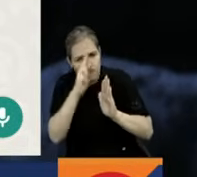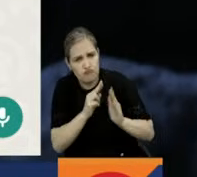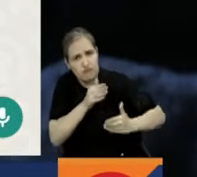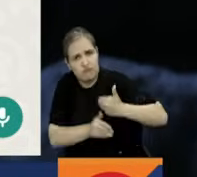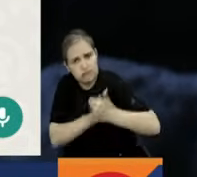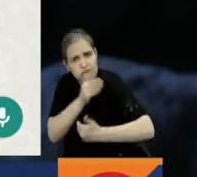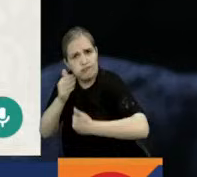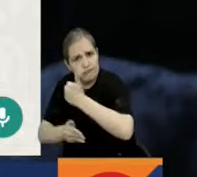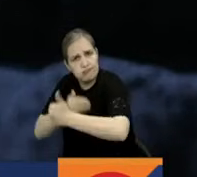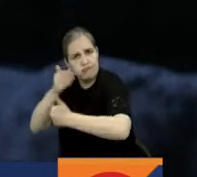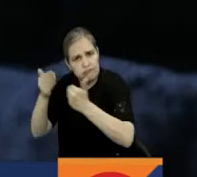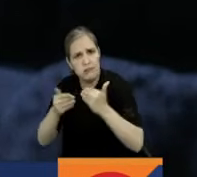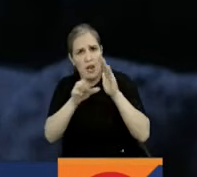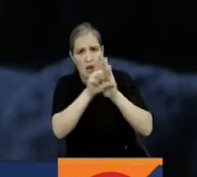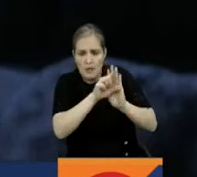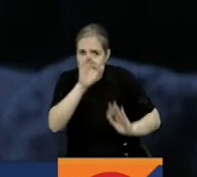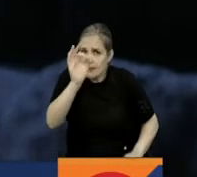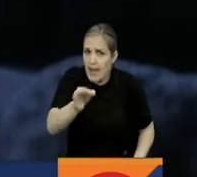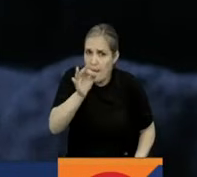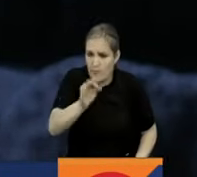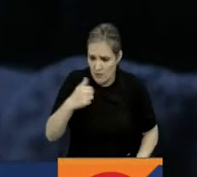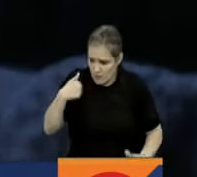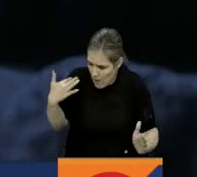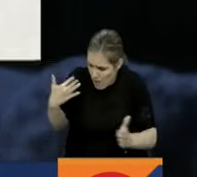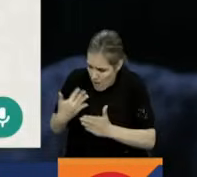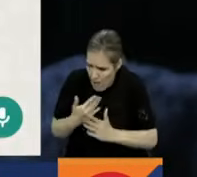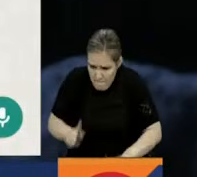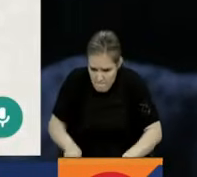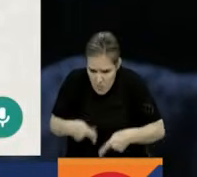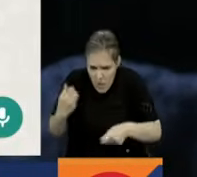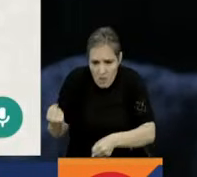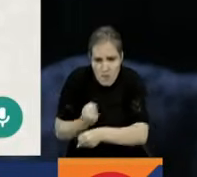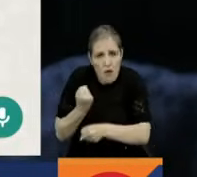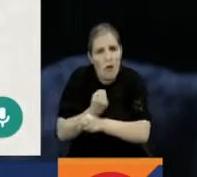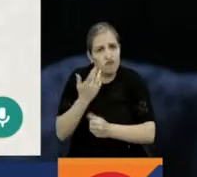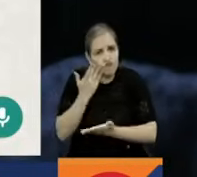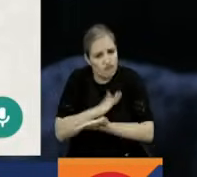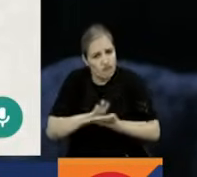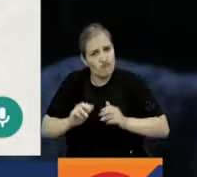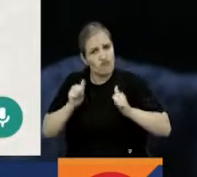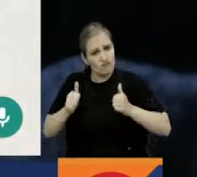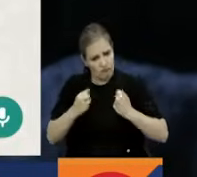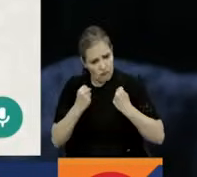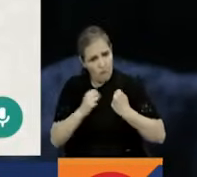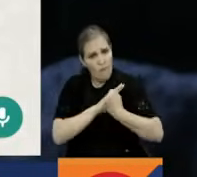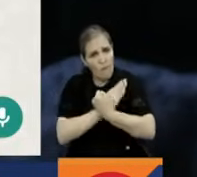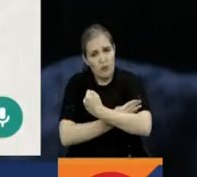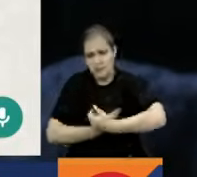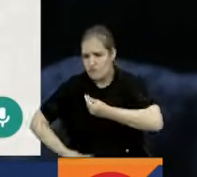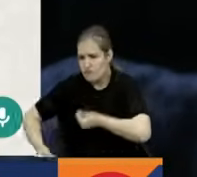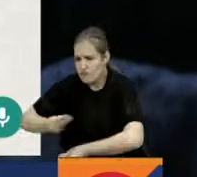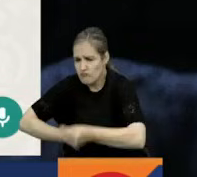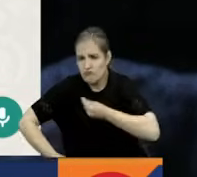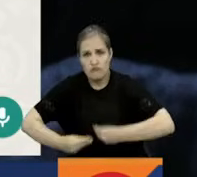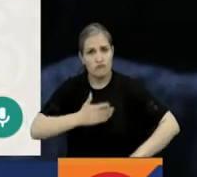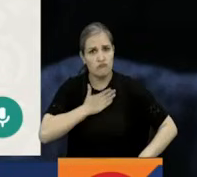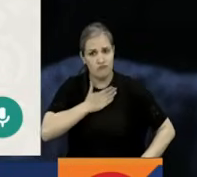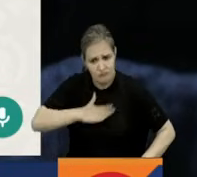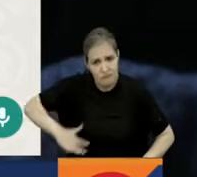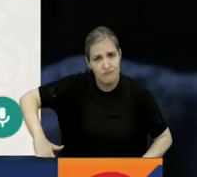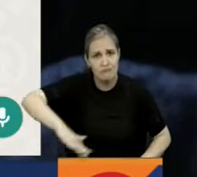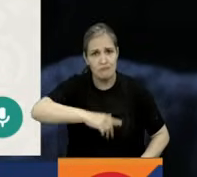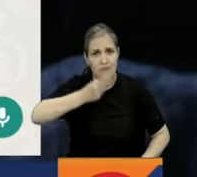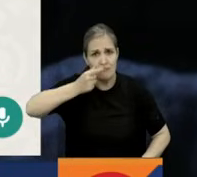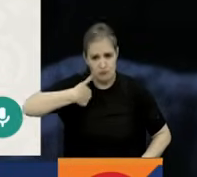siempre bajo el marco de la ley. He dedicado años de mi vida al trabajo honesto y al fortalecimiento de la economía local, lo cual se ve reflejado